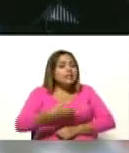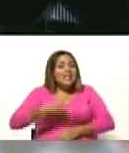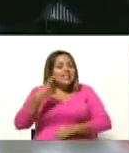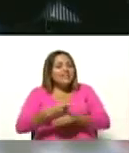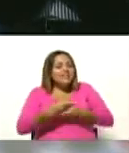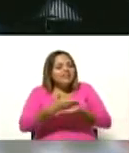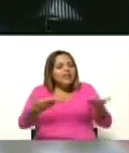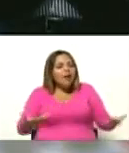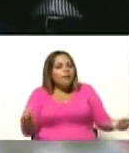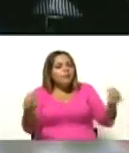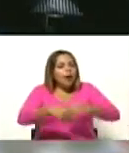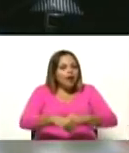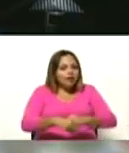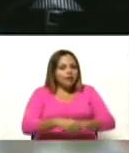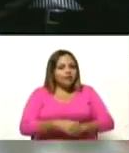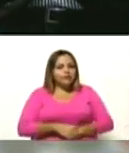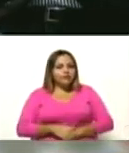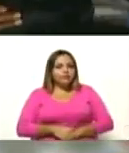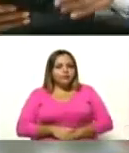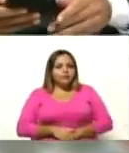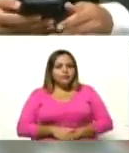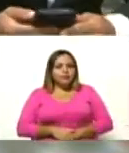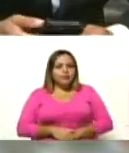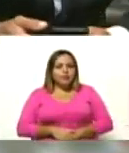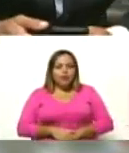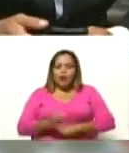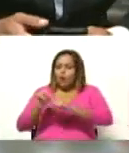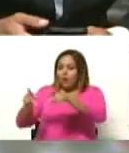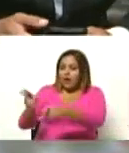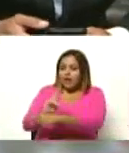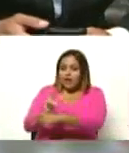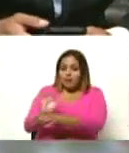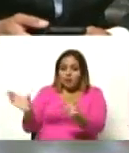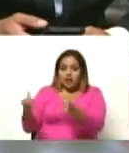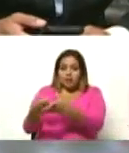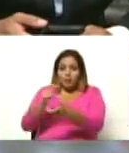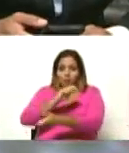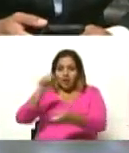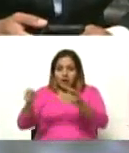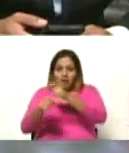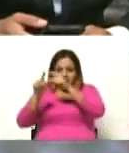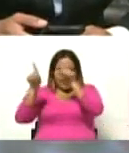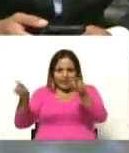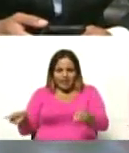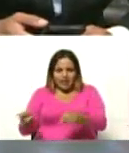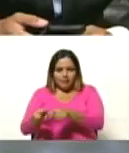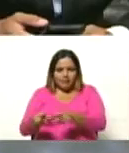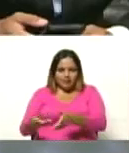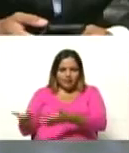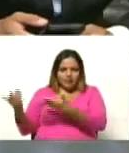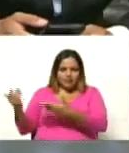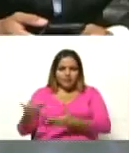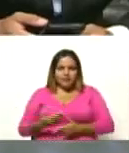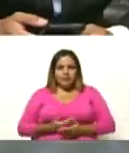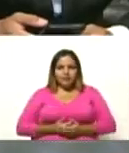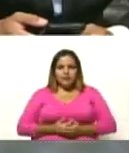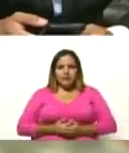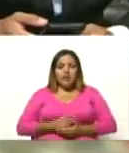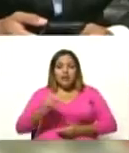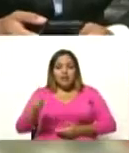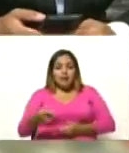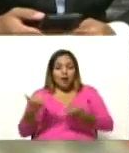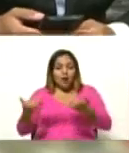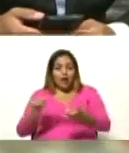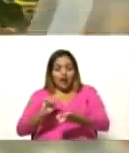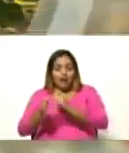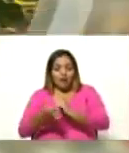más. Bueno, mientras rápidamente nuestro equipo de producción le cambia las baterías a la balita de Oscar Schemel,